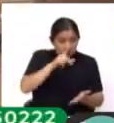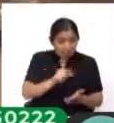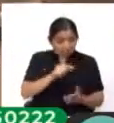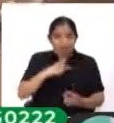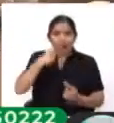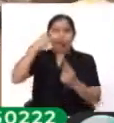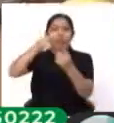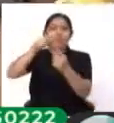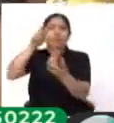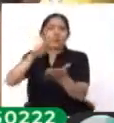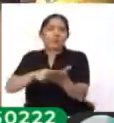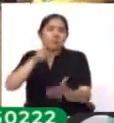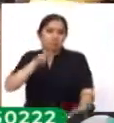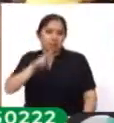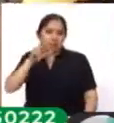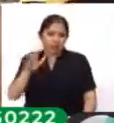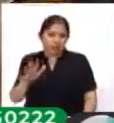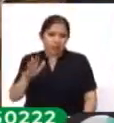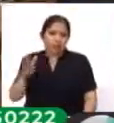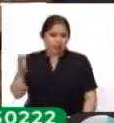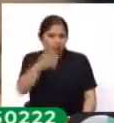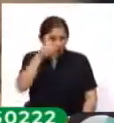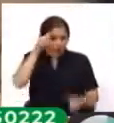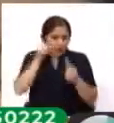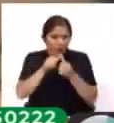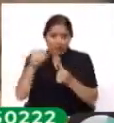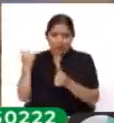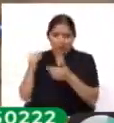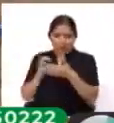de enero de este año, los militantes se votaron en las